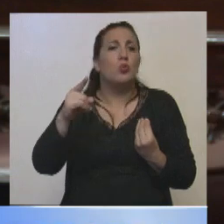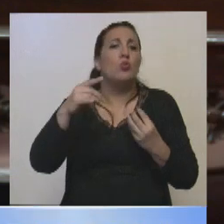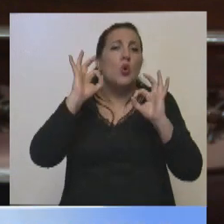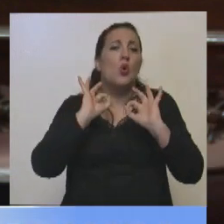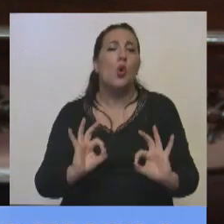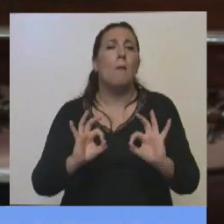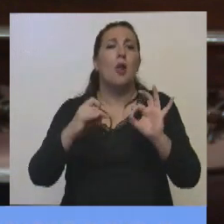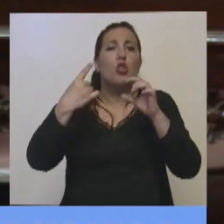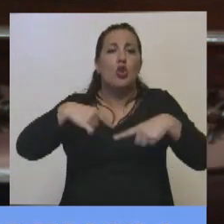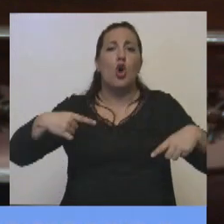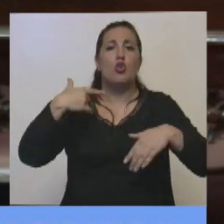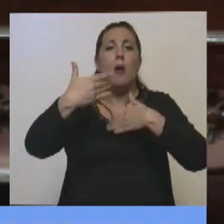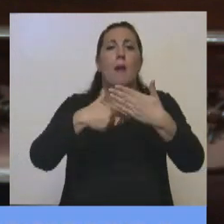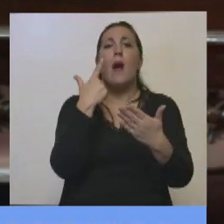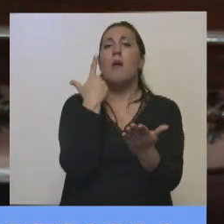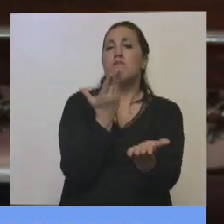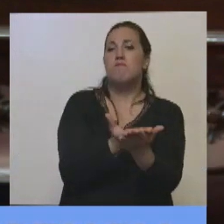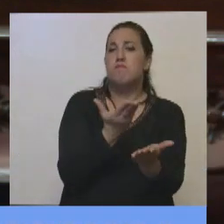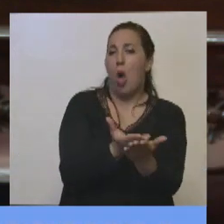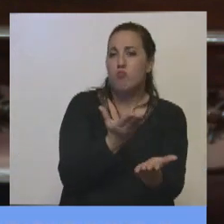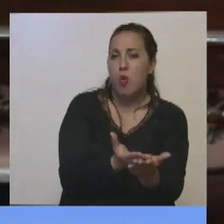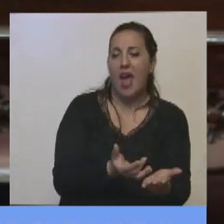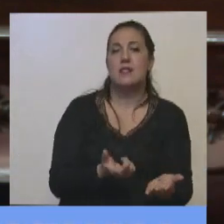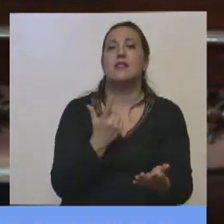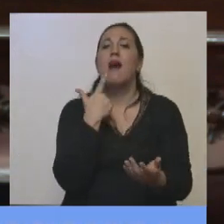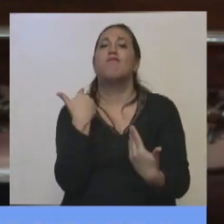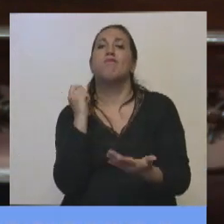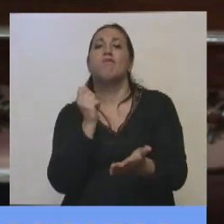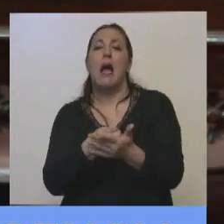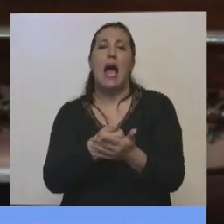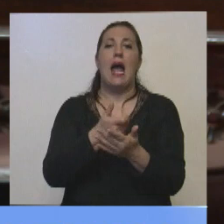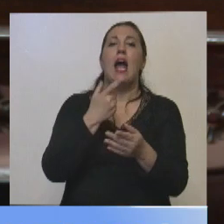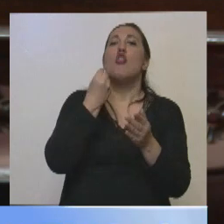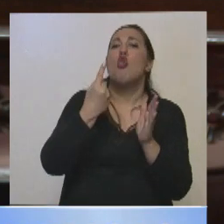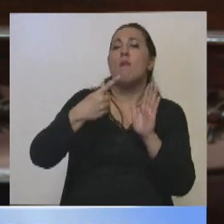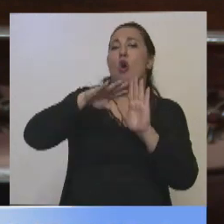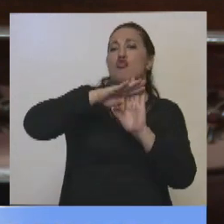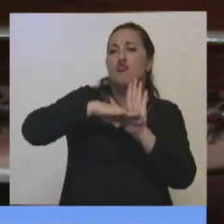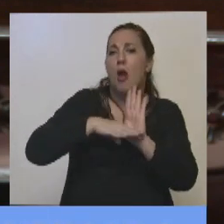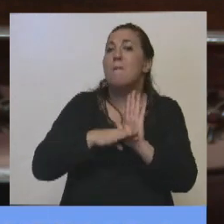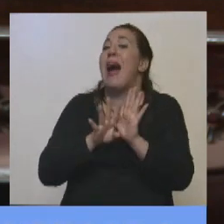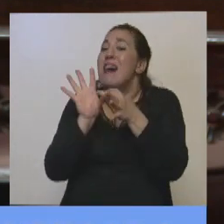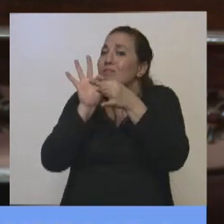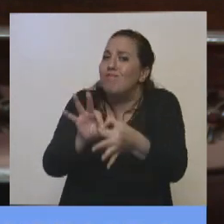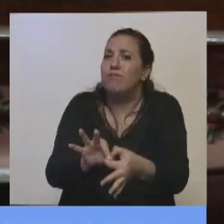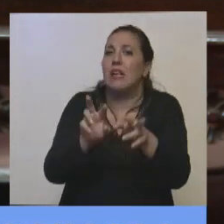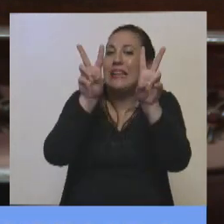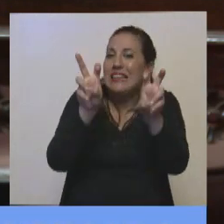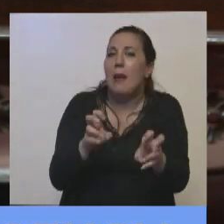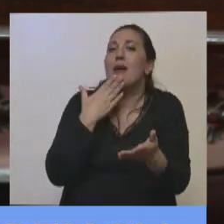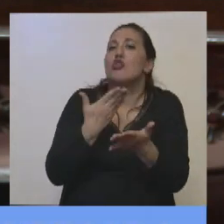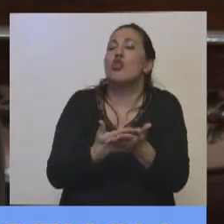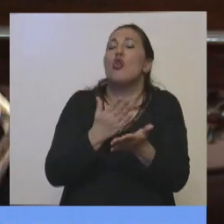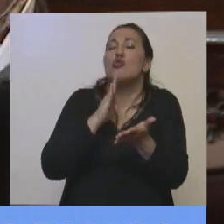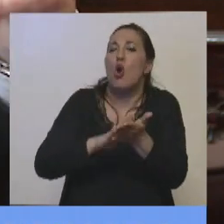procesos las ofertas las propuestas las normas referidas a la reestructuración de la deuda